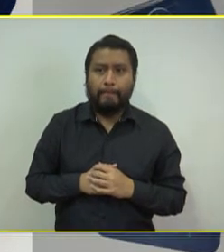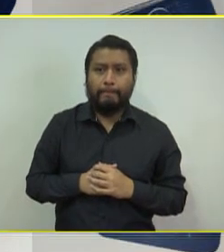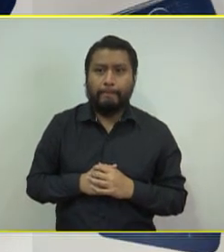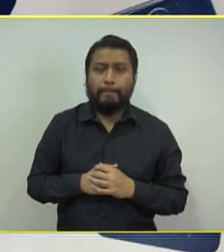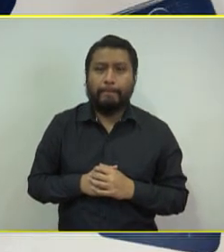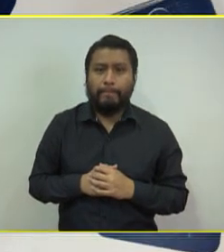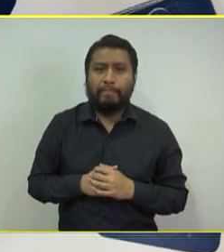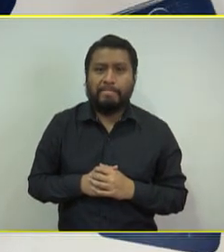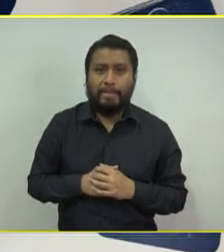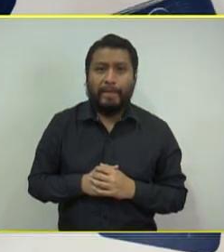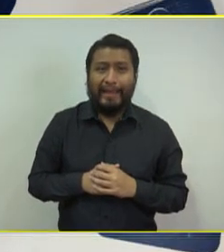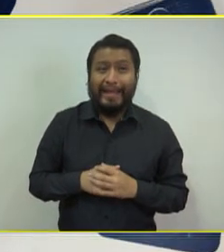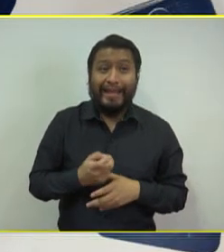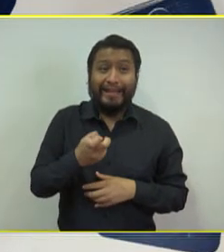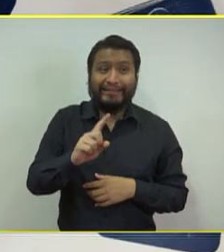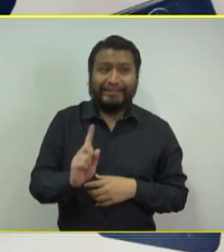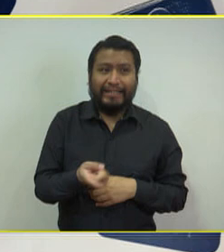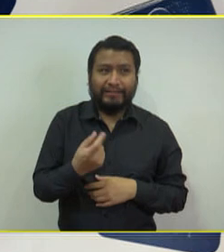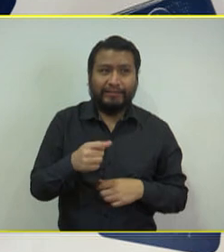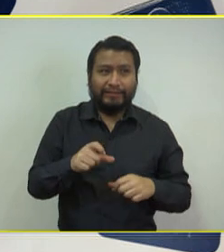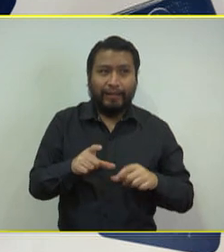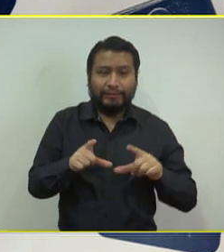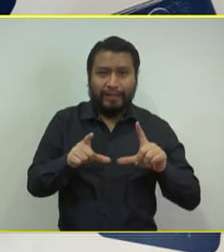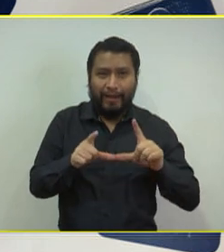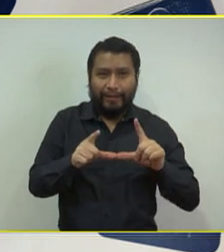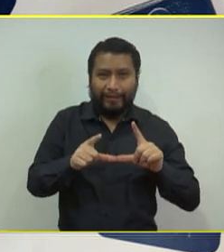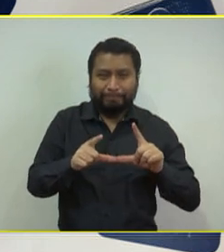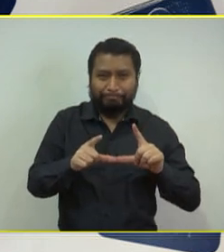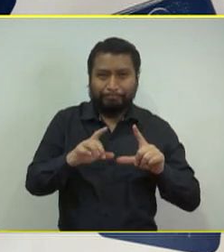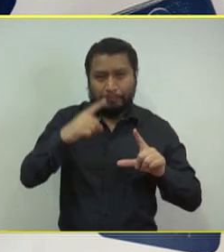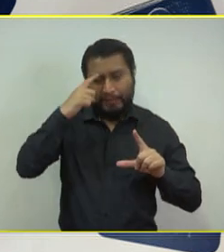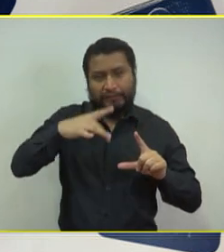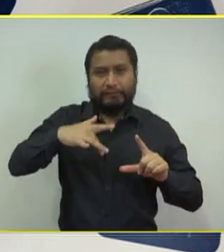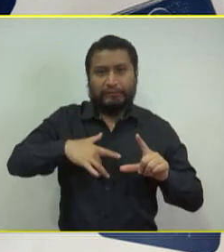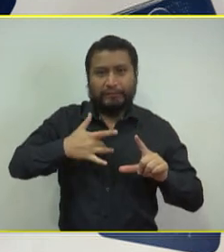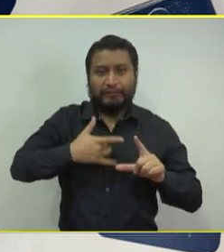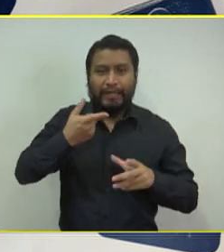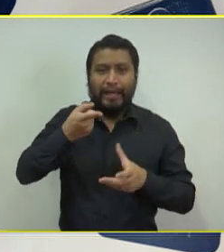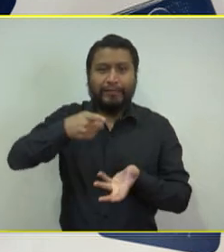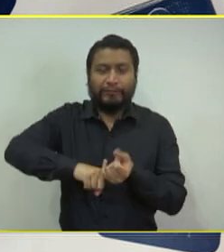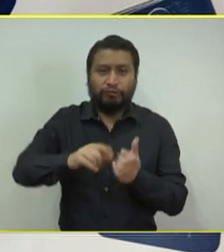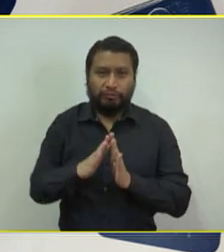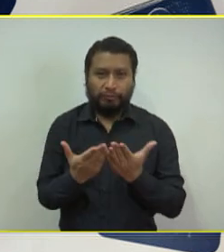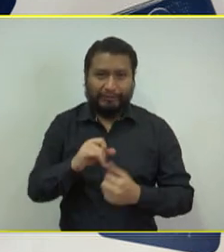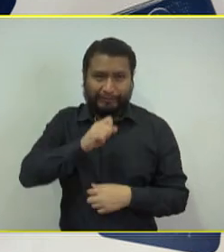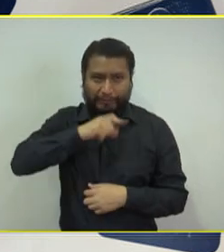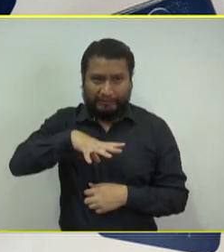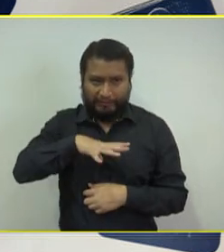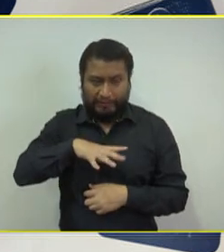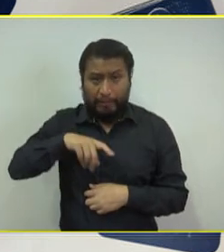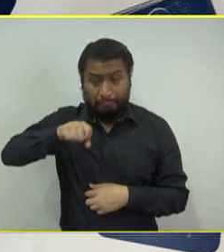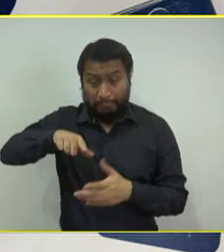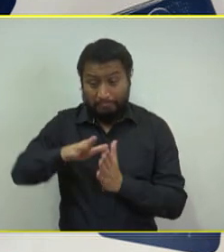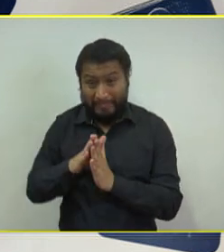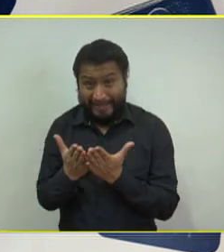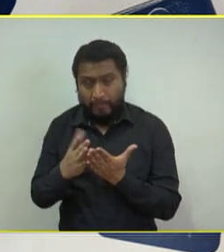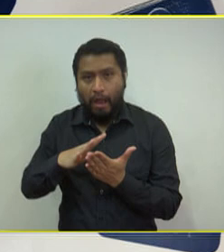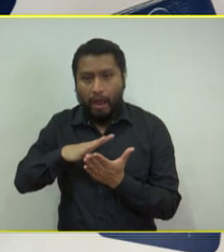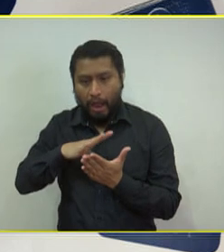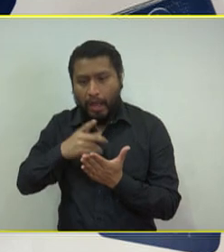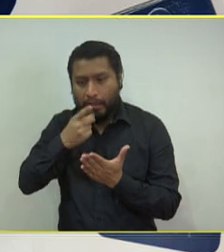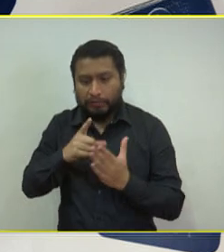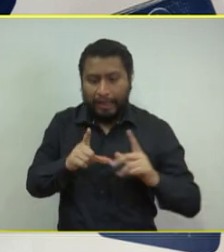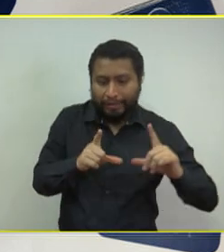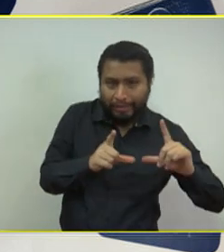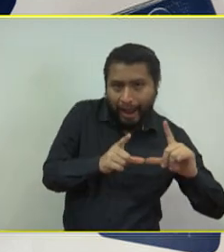Y estas son las tarjetas sensoriales que acompañan al libro. Dentro del libro trae algunas indicaciones que redirigen al usuario